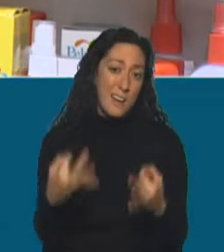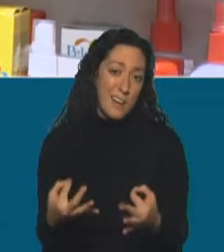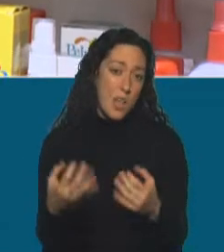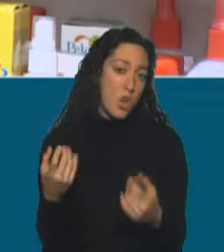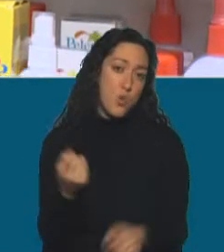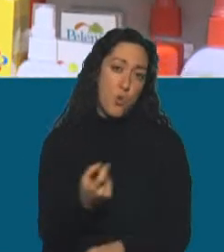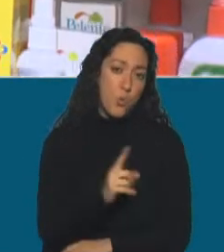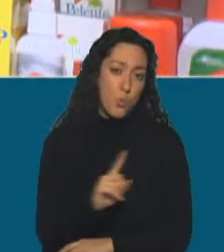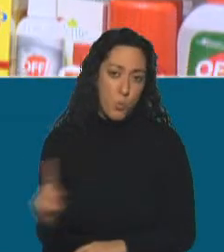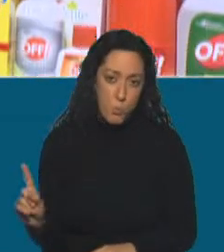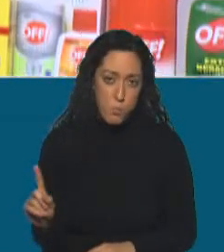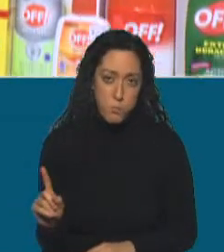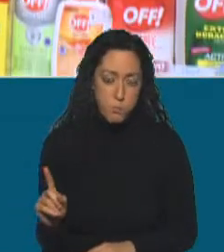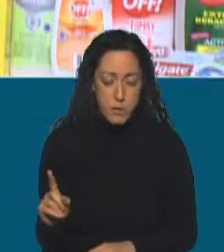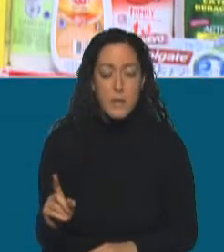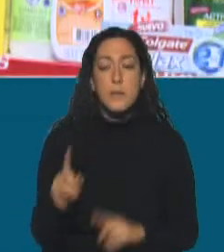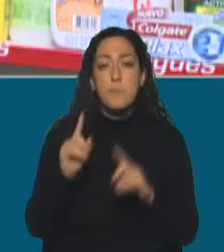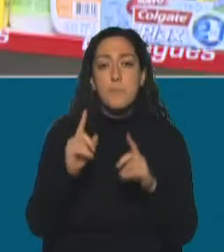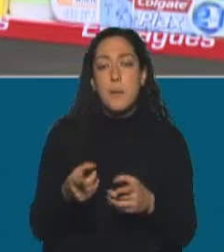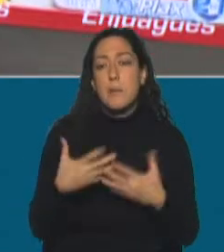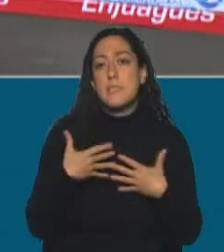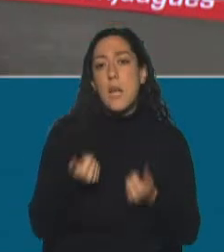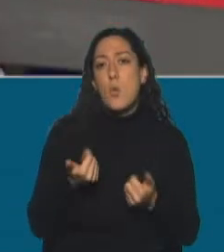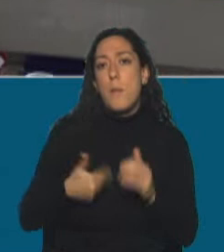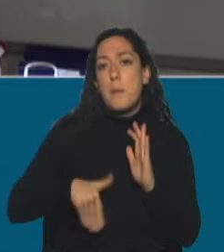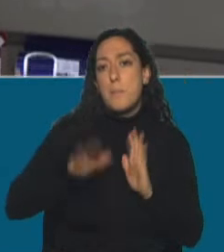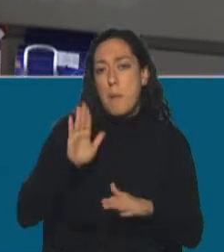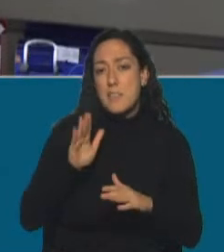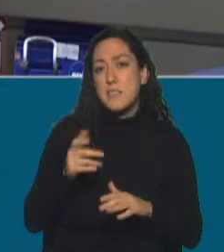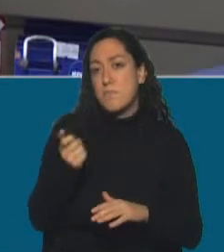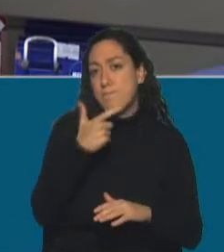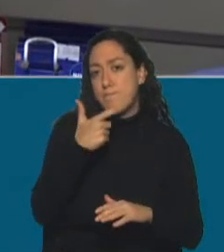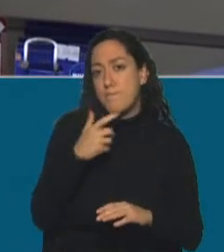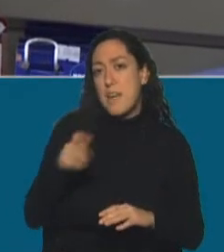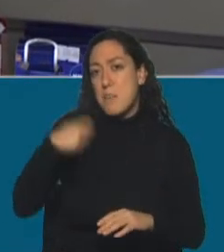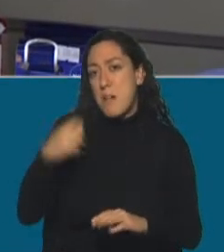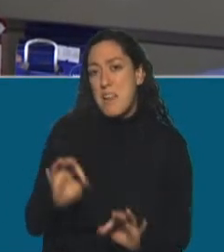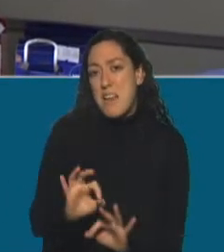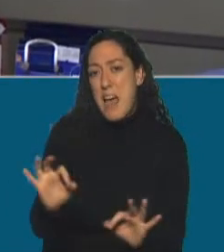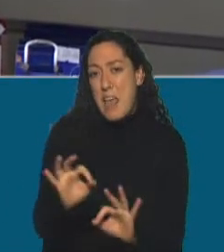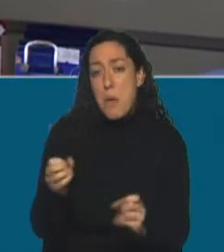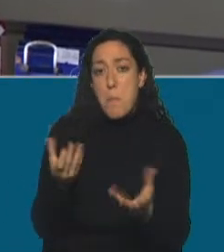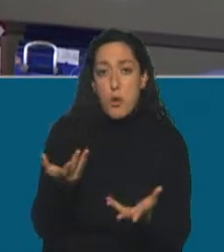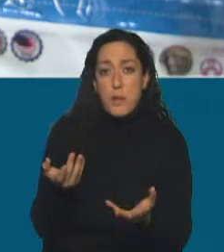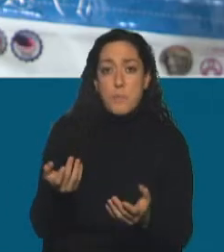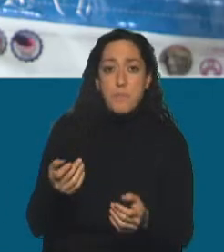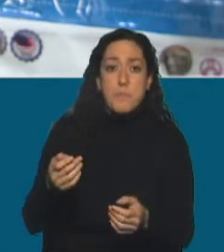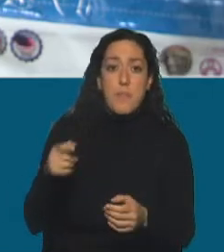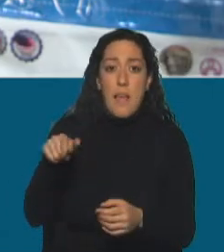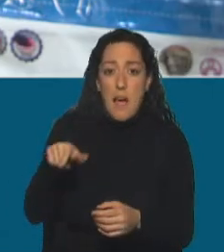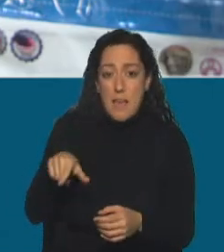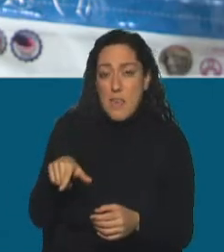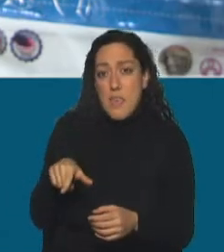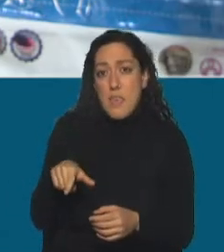es se considera mucho más saludable evitar el uso de antibióticos porque allí También se